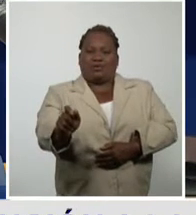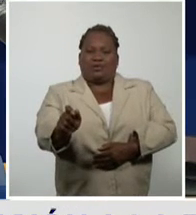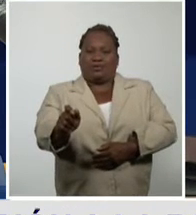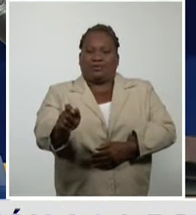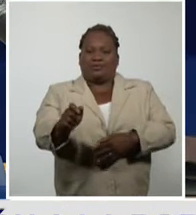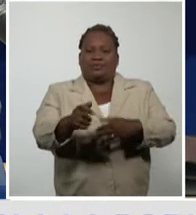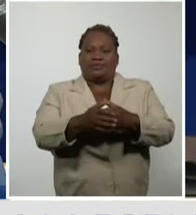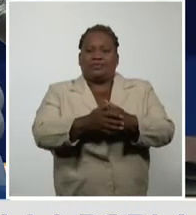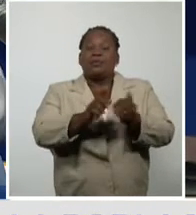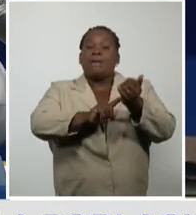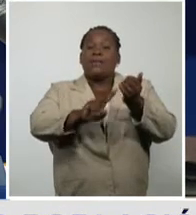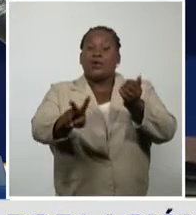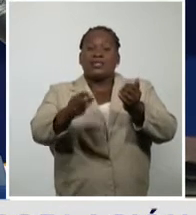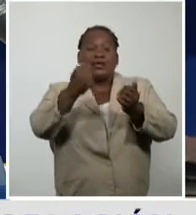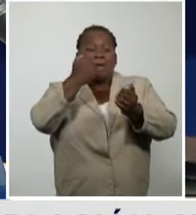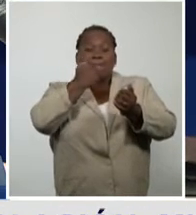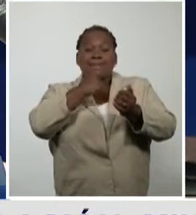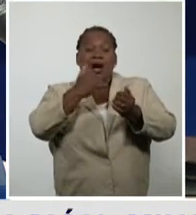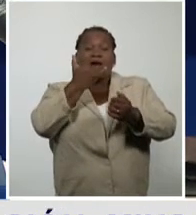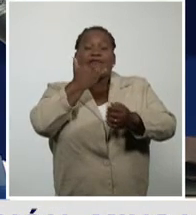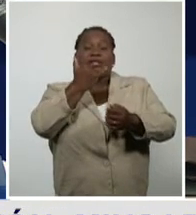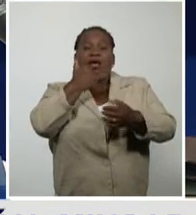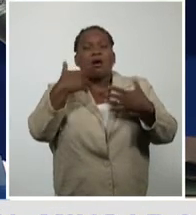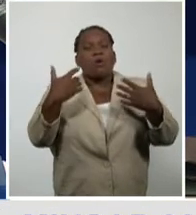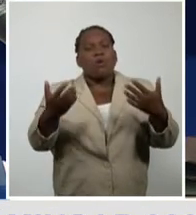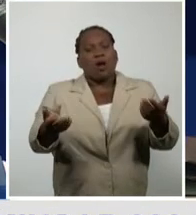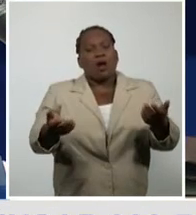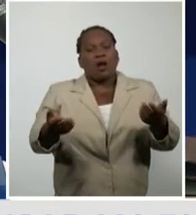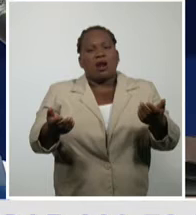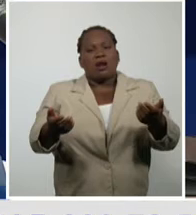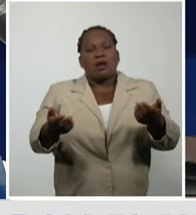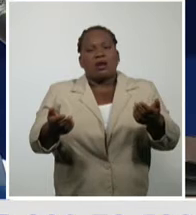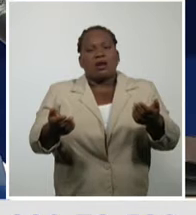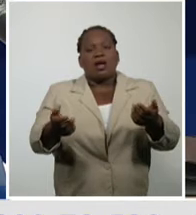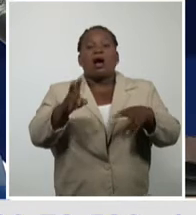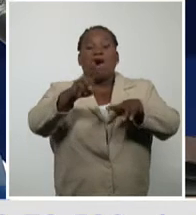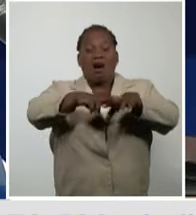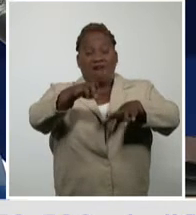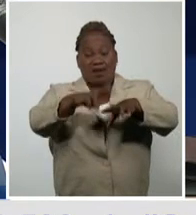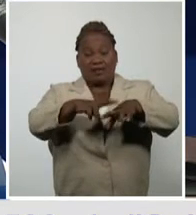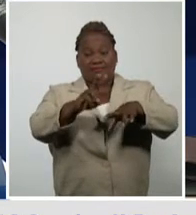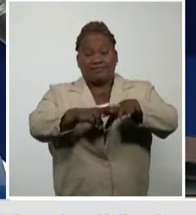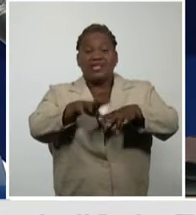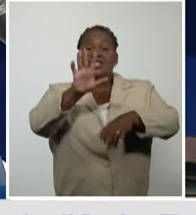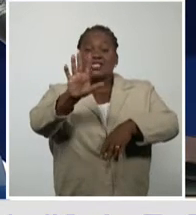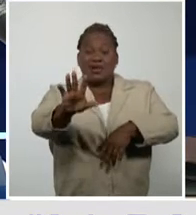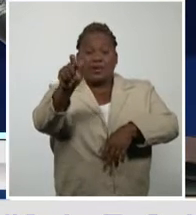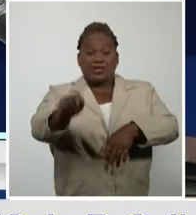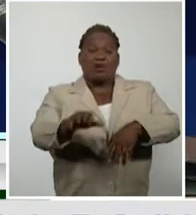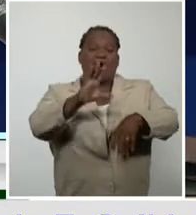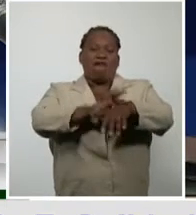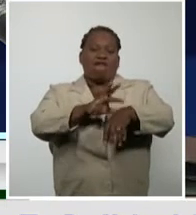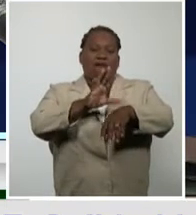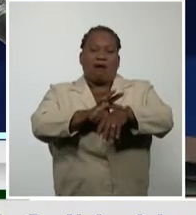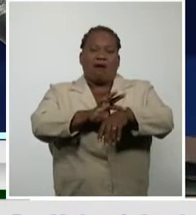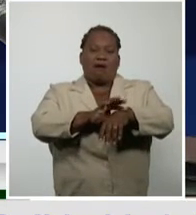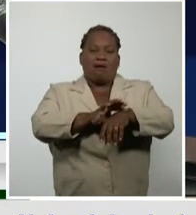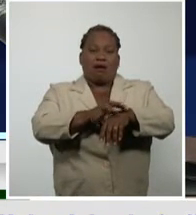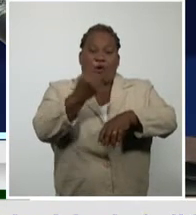La provincia más representativa pues fue La Habana, con 5 casos, 1